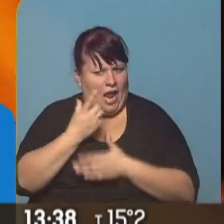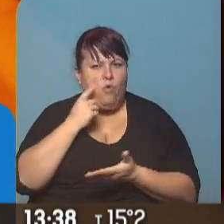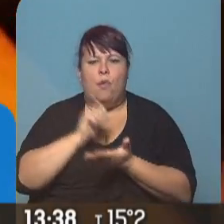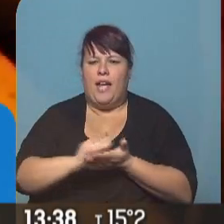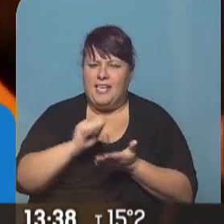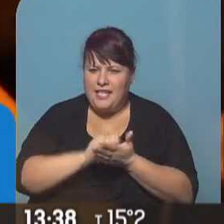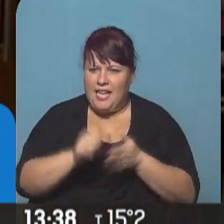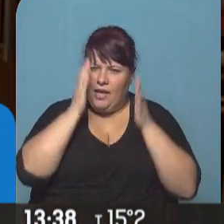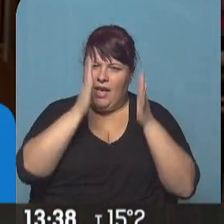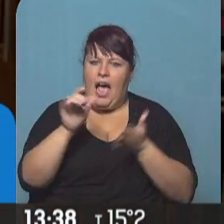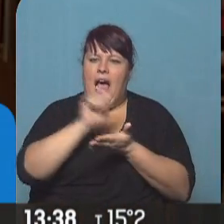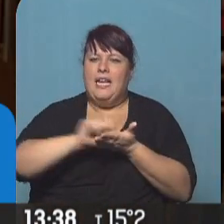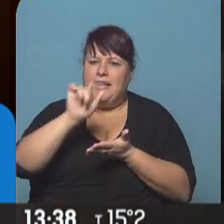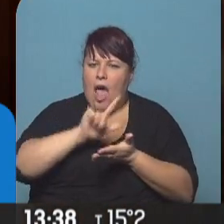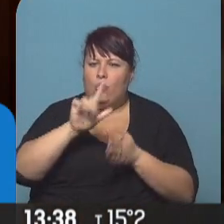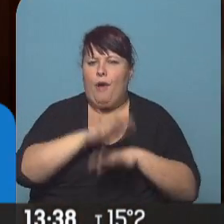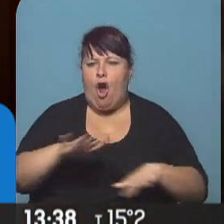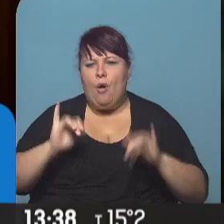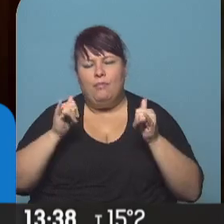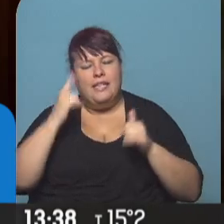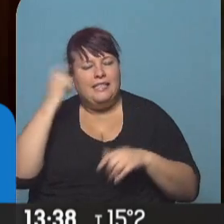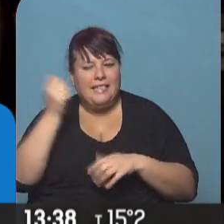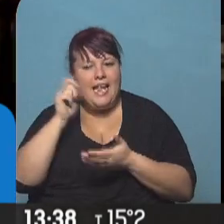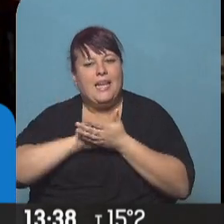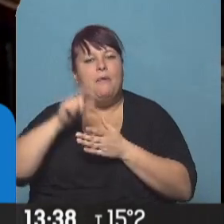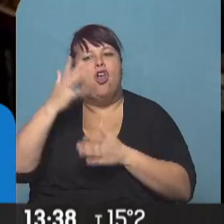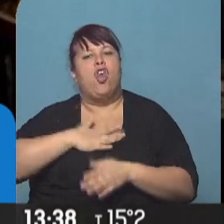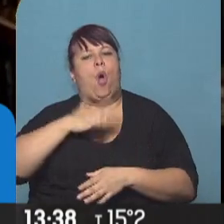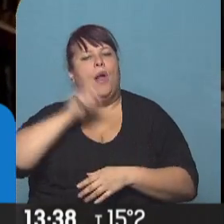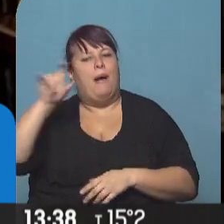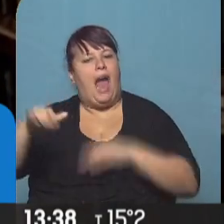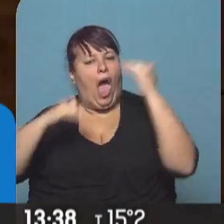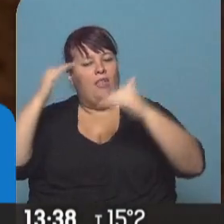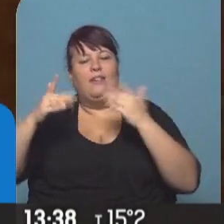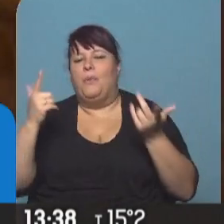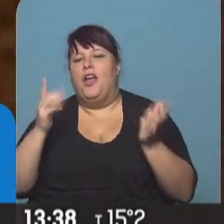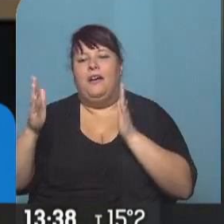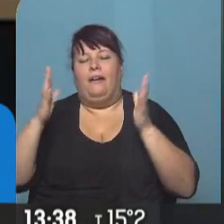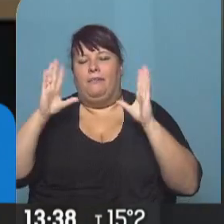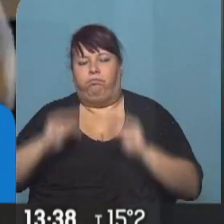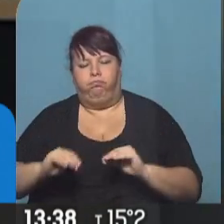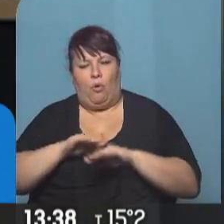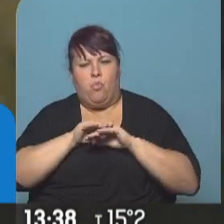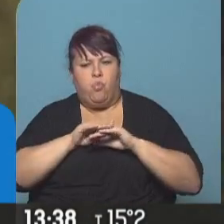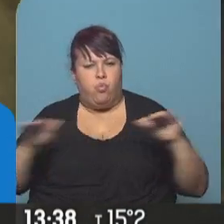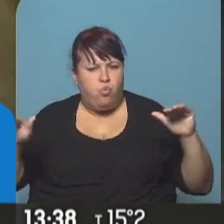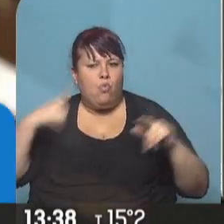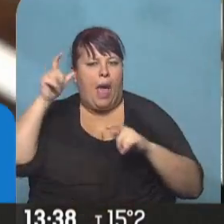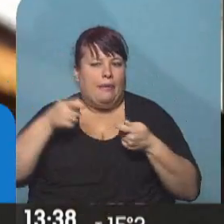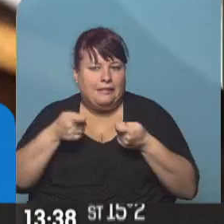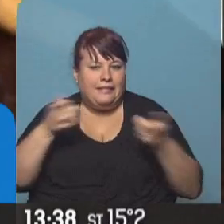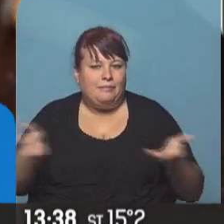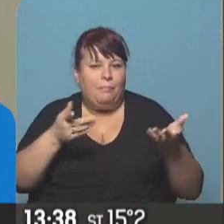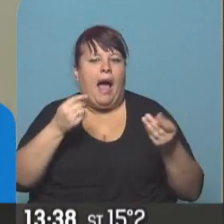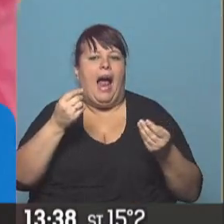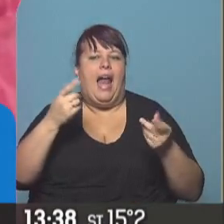escritor que se dedicó a la literatura infanto-juvenil y que quiere escribir una novela para adultos, pero bueno, tiene un bloqueo que lo estanca y alguien lo impulsará